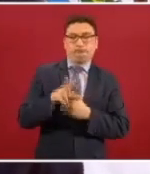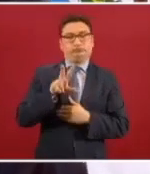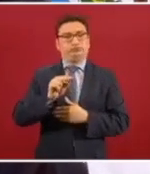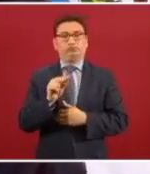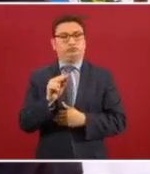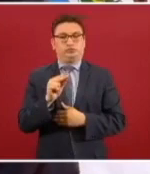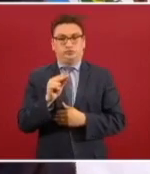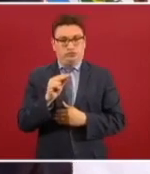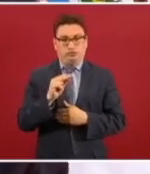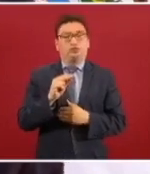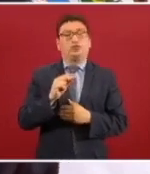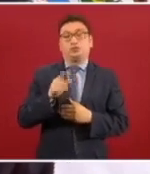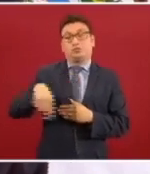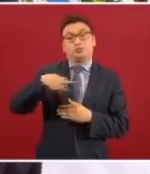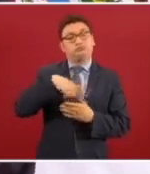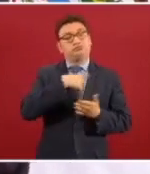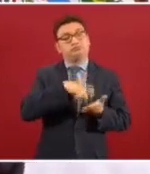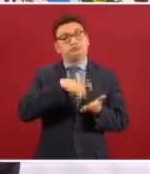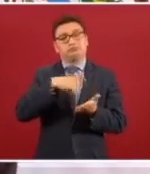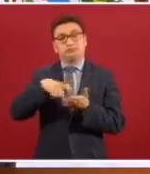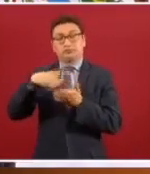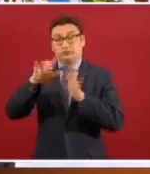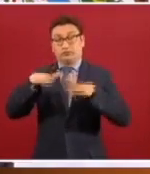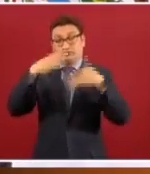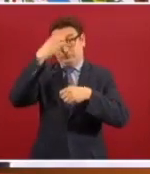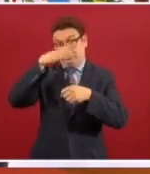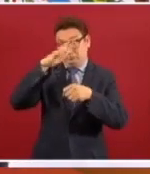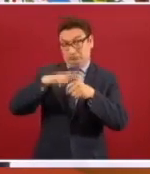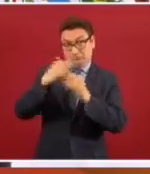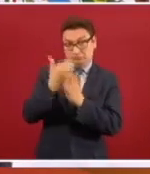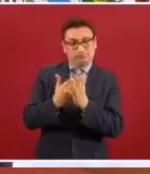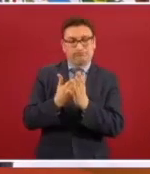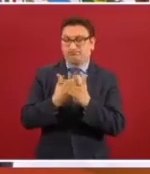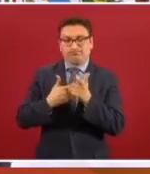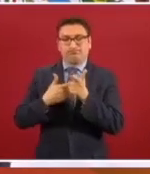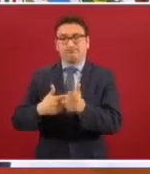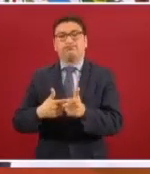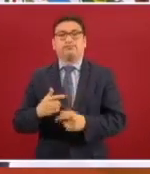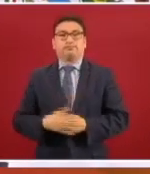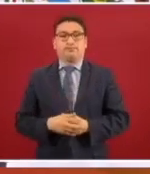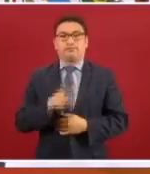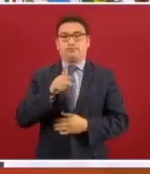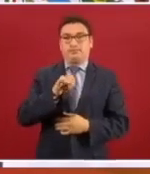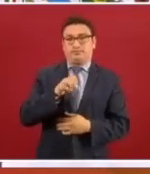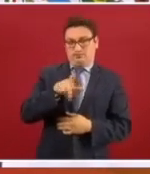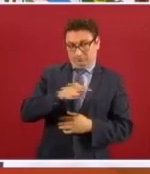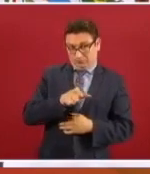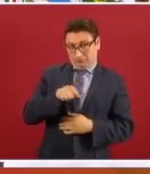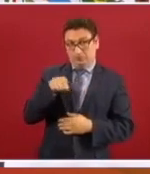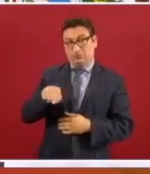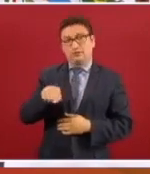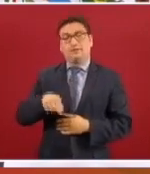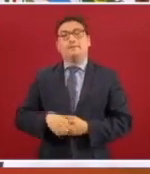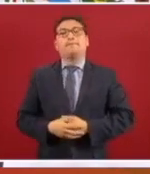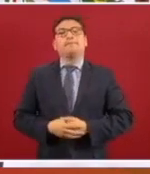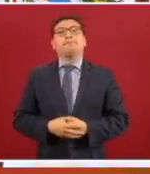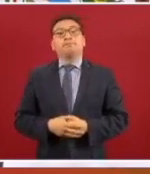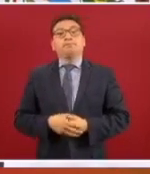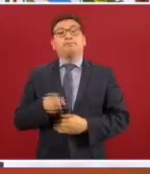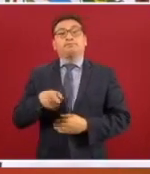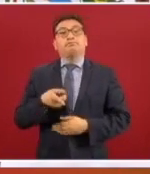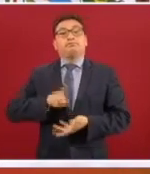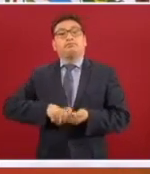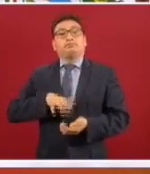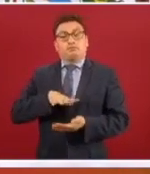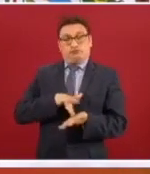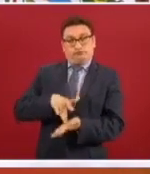compra de combustibles en el extranjero. Pemex dispondrá de un